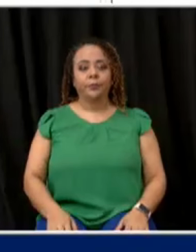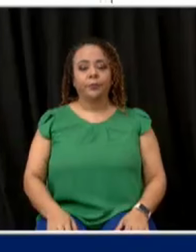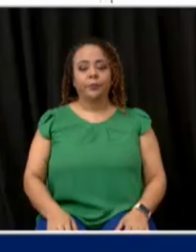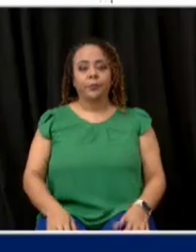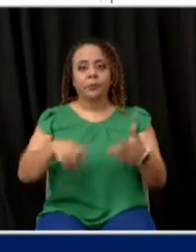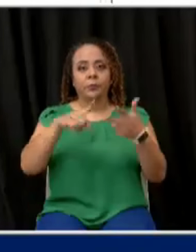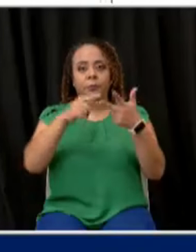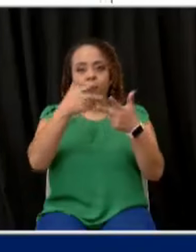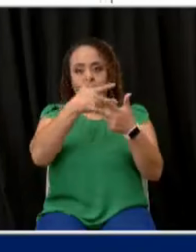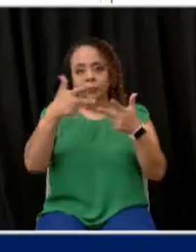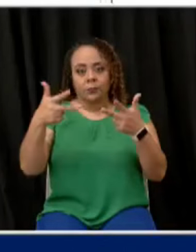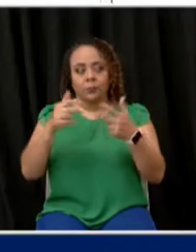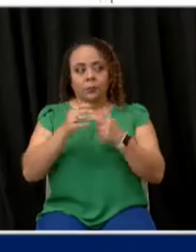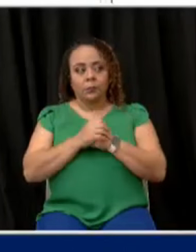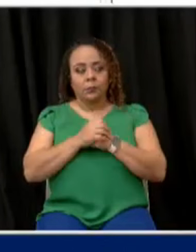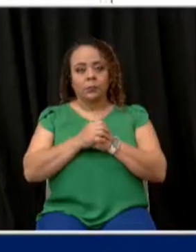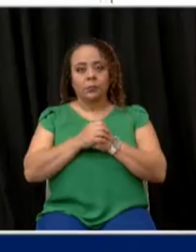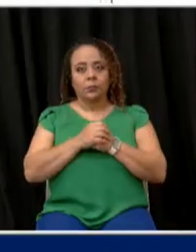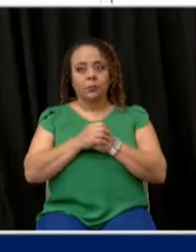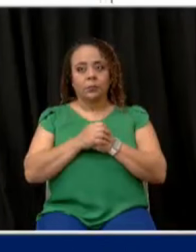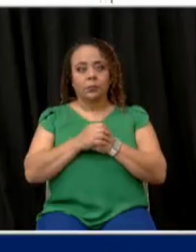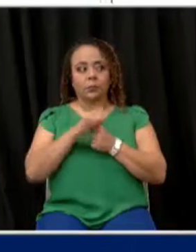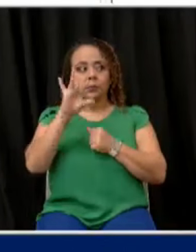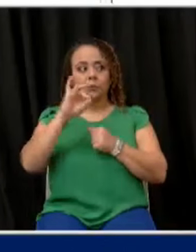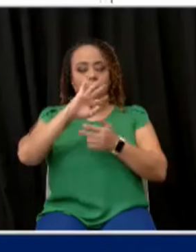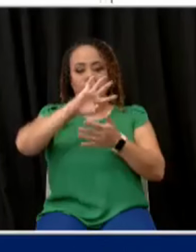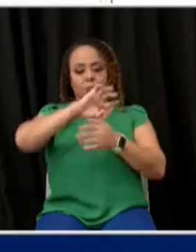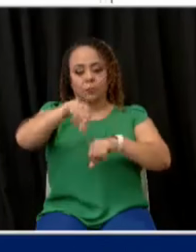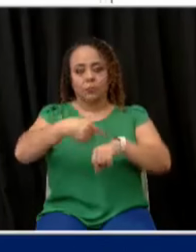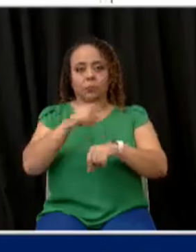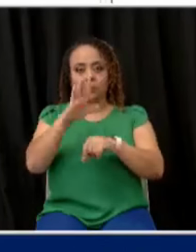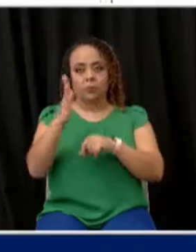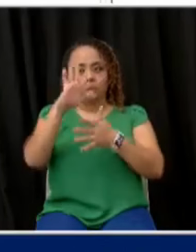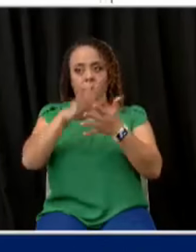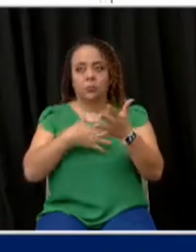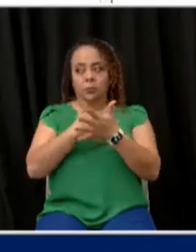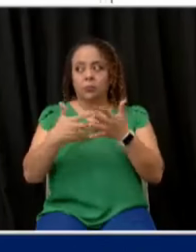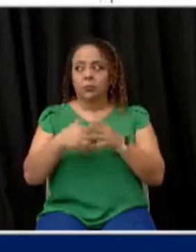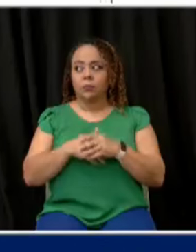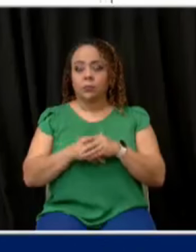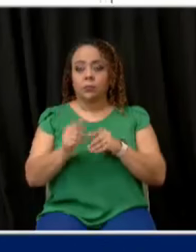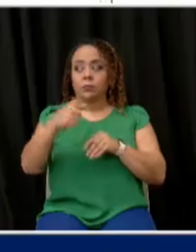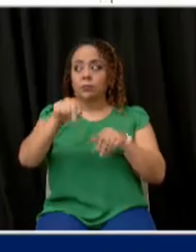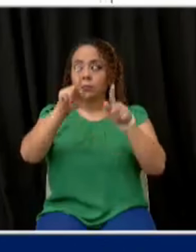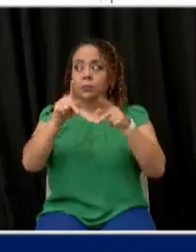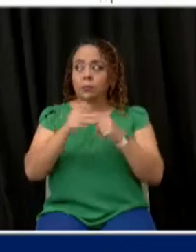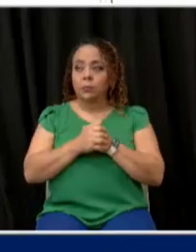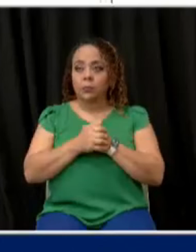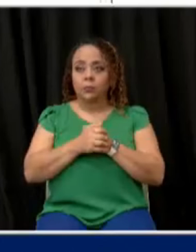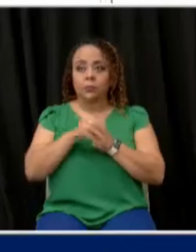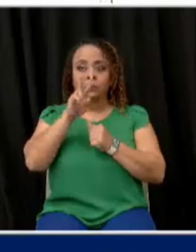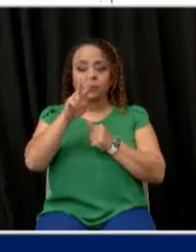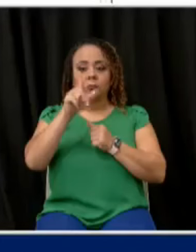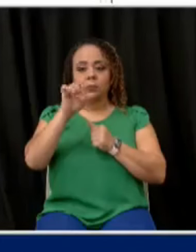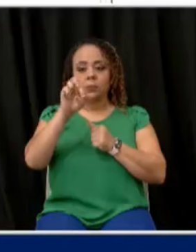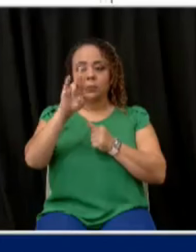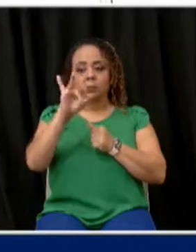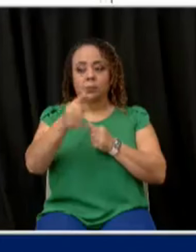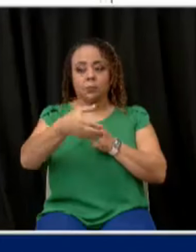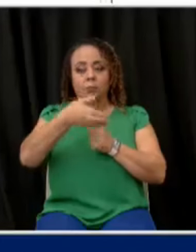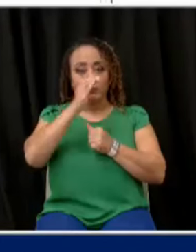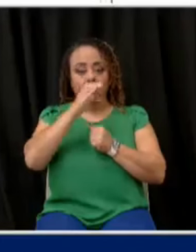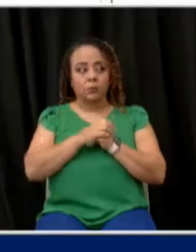tercera semana, durante sus 8 horas, durante su jornada laboral, estas personas consumieron 2 litros de bebidas